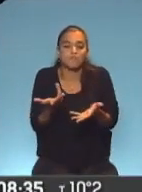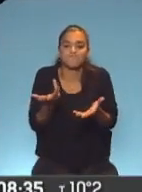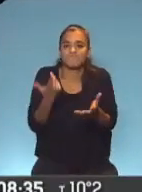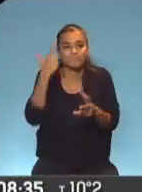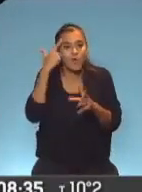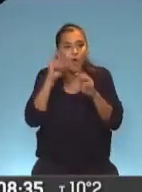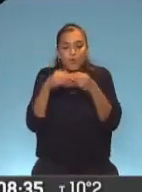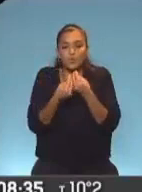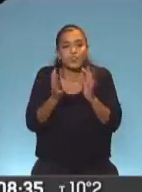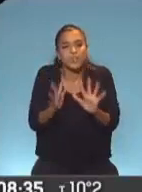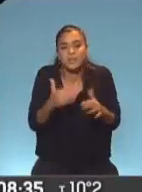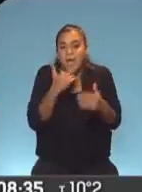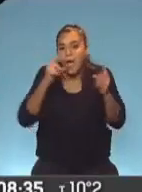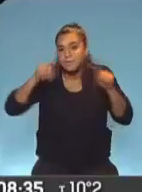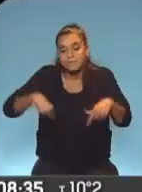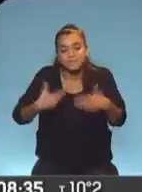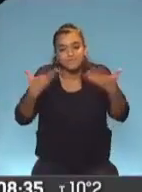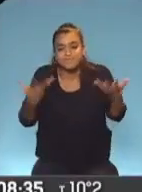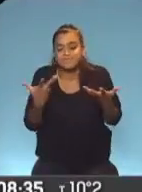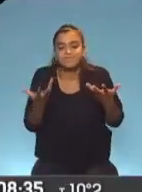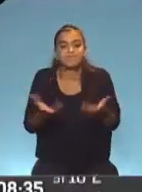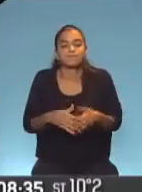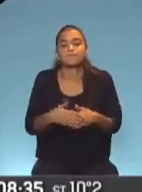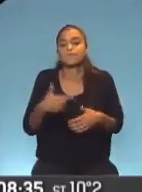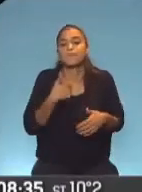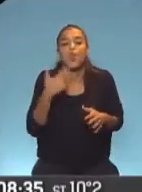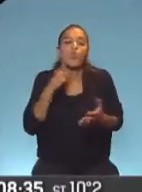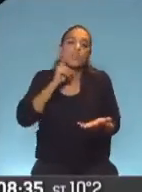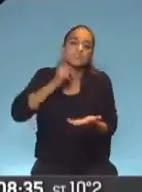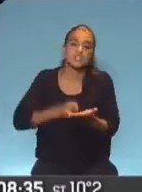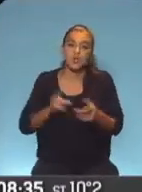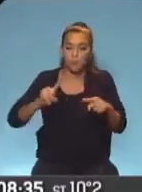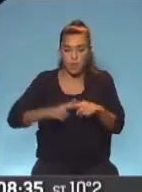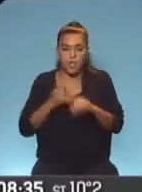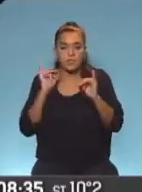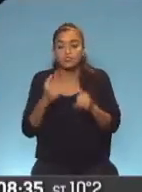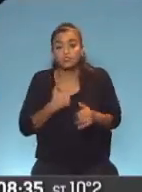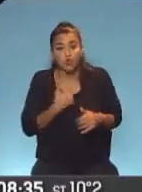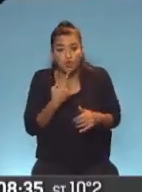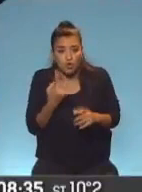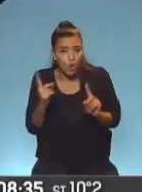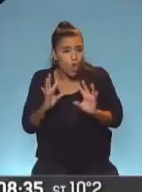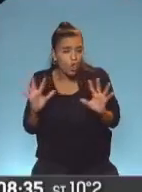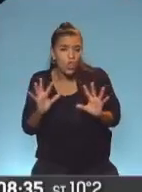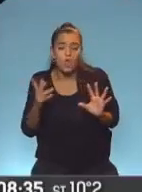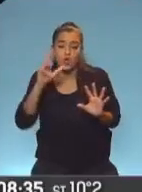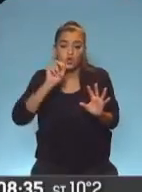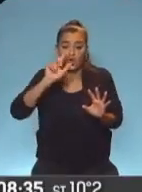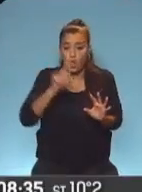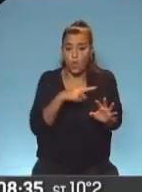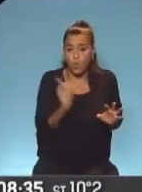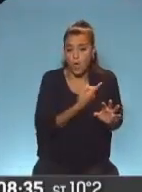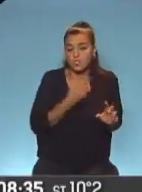una conclusión de esa naturaleza. Sin duda que fueron decisiones políticas. Y yo no juzgo, digamos, no es nuestro rol desde la